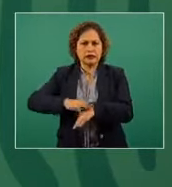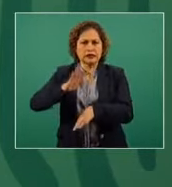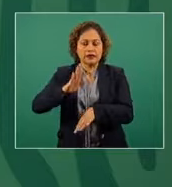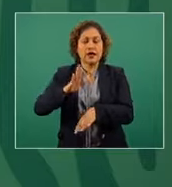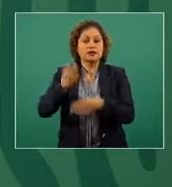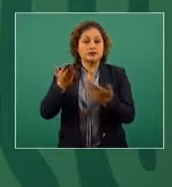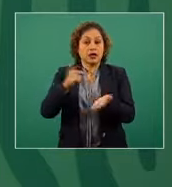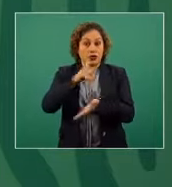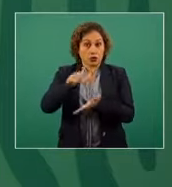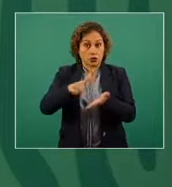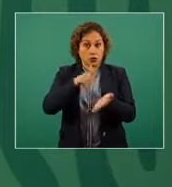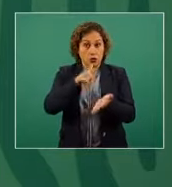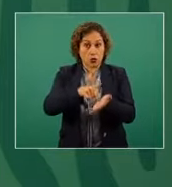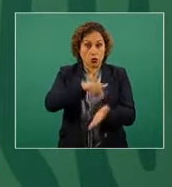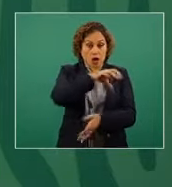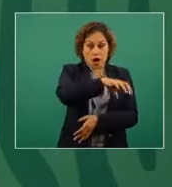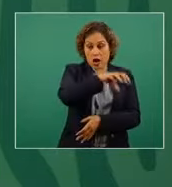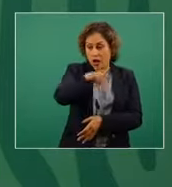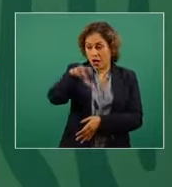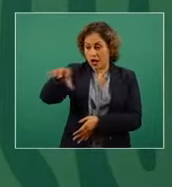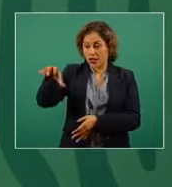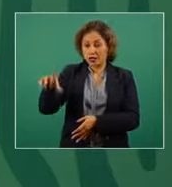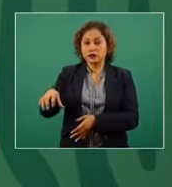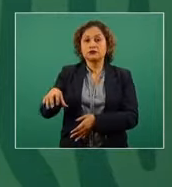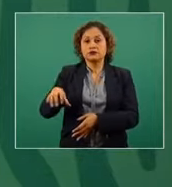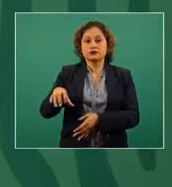colonias marginadas.